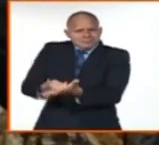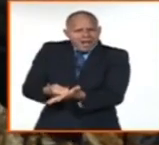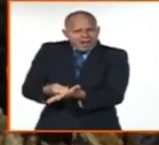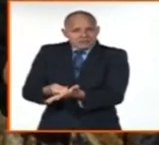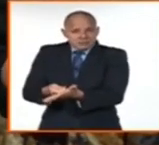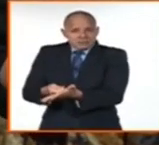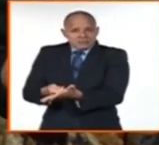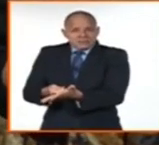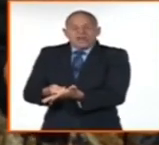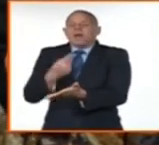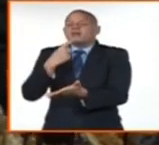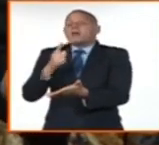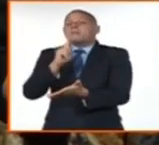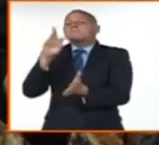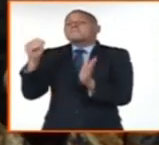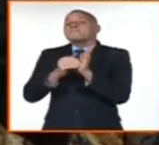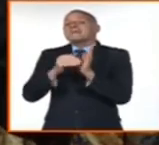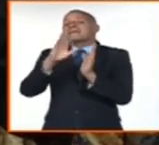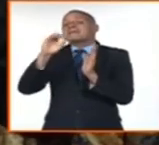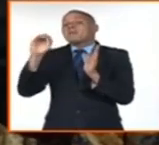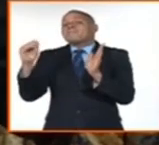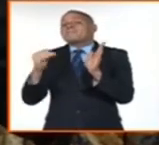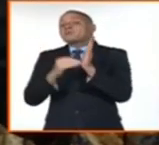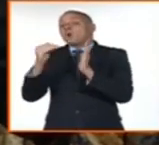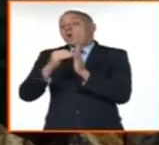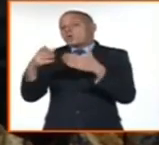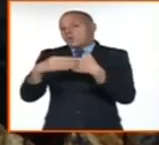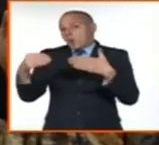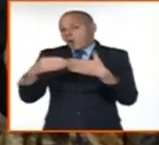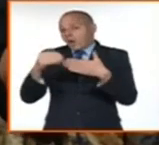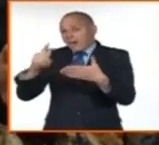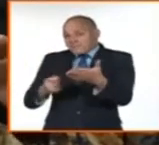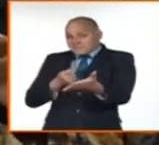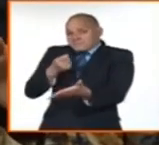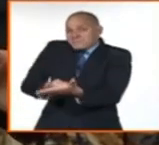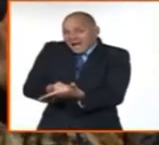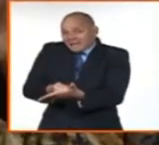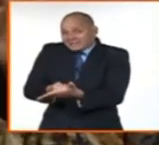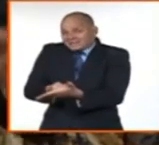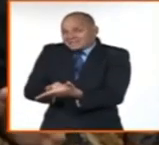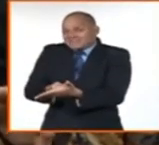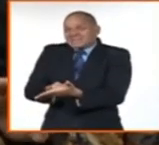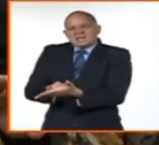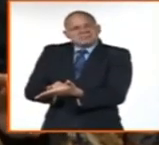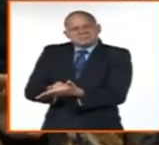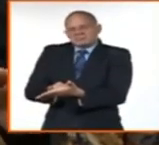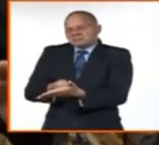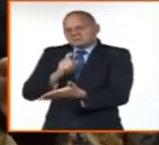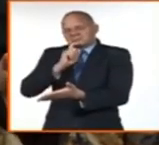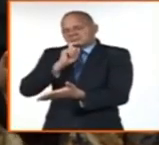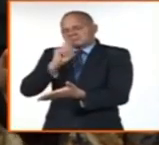puso 1.500 millones a una vacuna que fracasó. A los nuestros no le pudimos poner ni 50 millones, pero le pusieron el